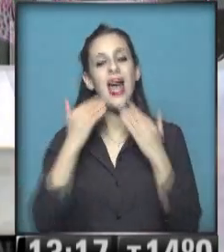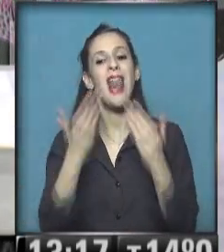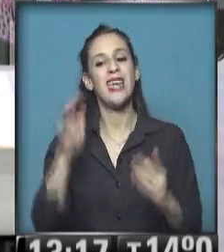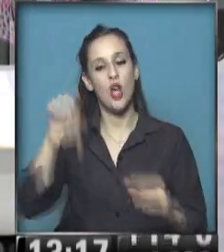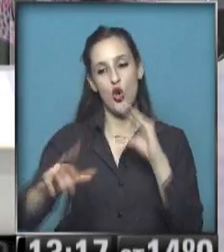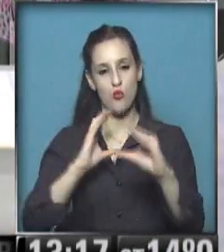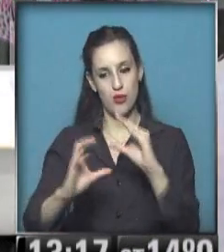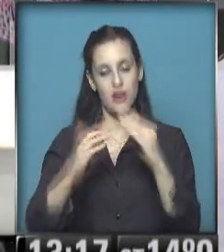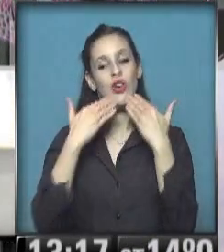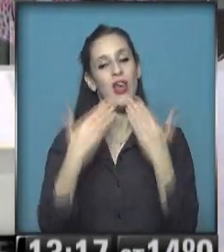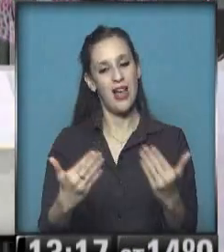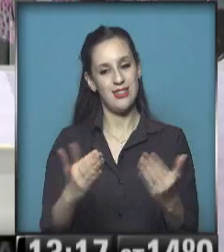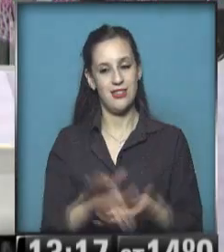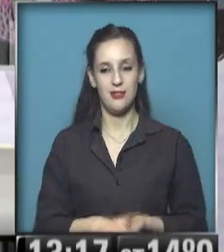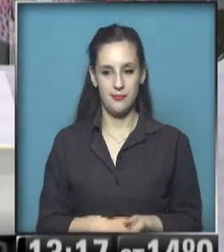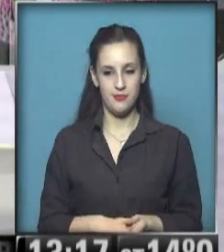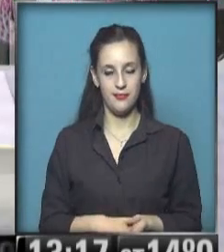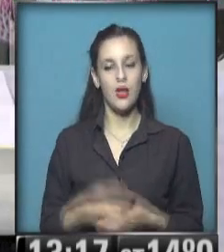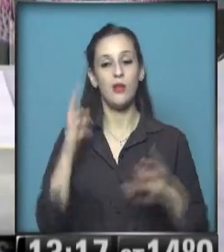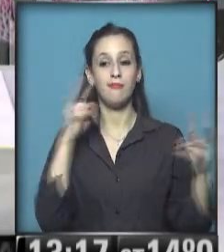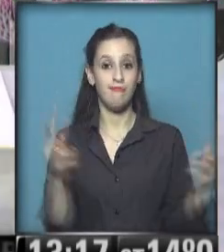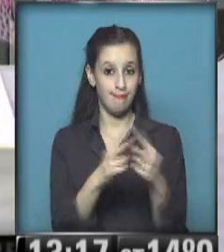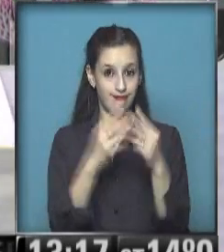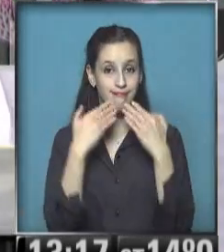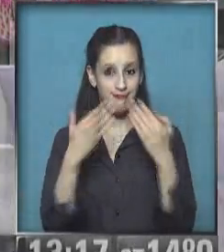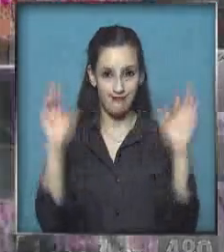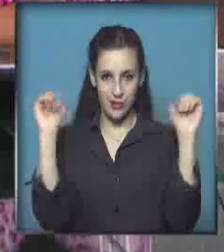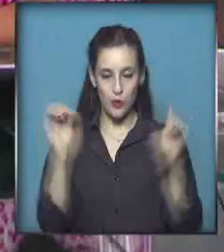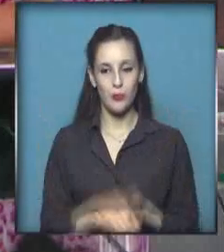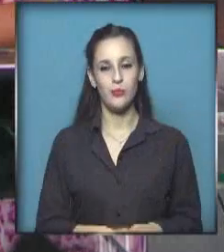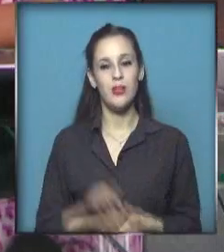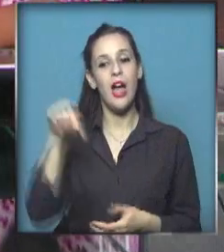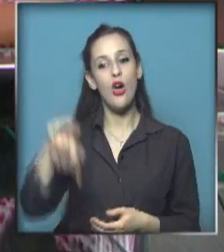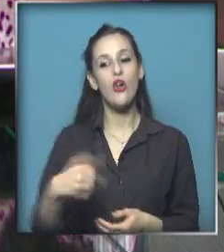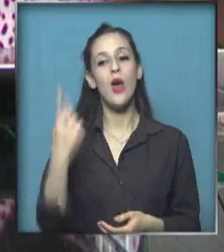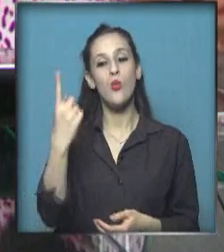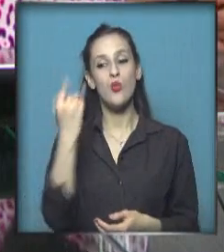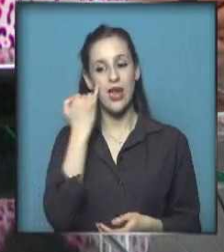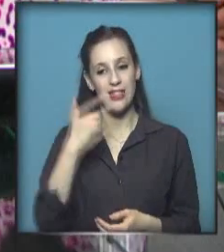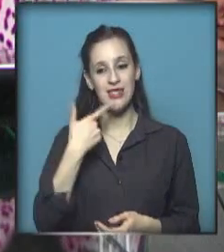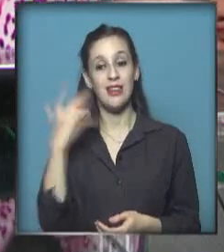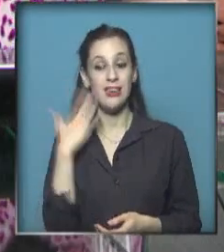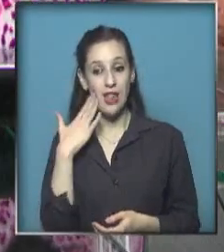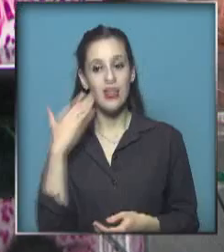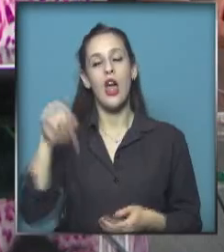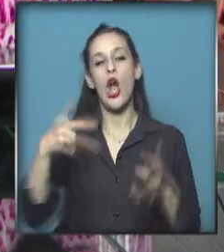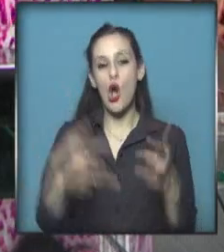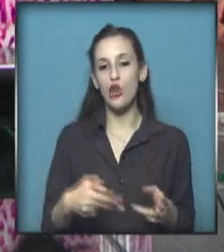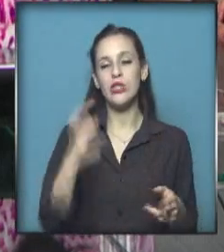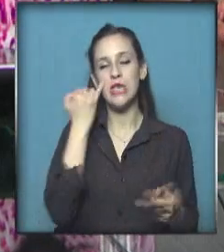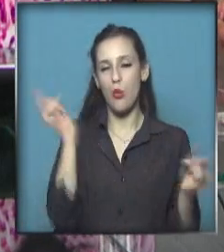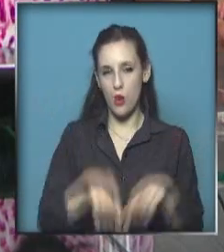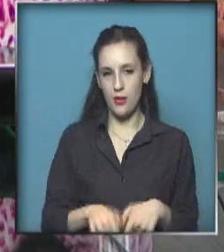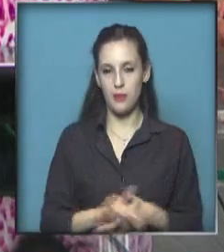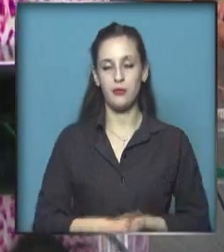contacto. No, por favor, a ustedes. Hasta luego. Hasta luego. 13:17, tenemos que hacer una pausa. La primera, ya volvemos.